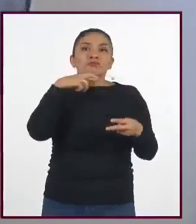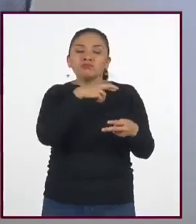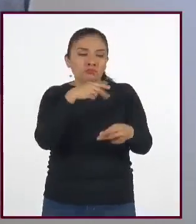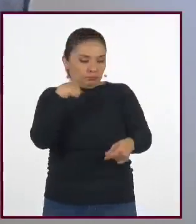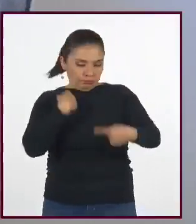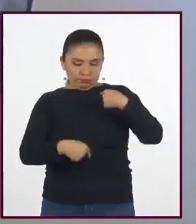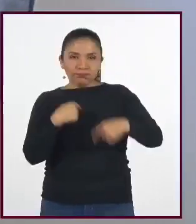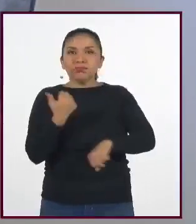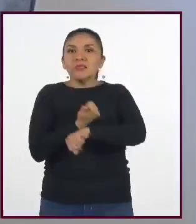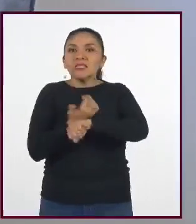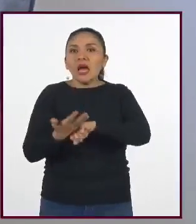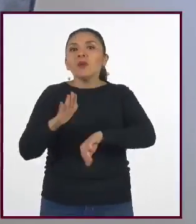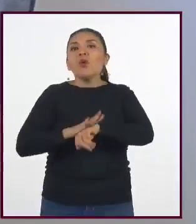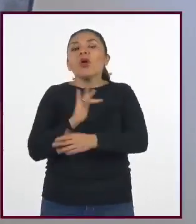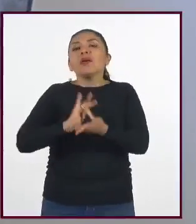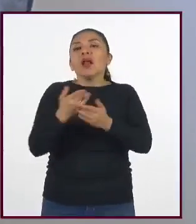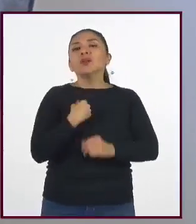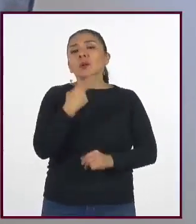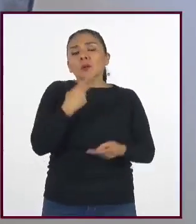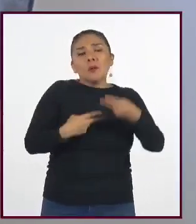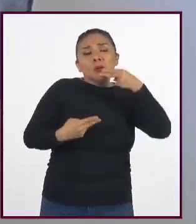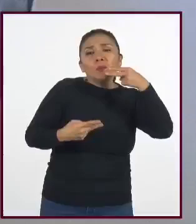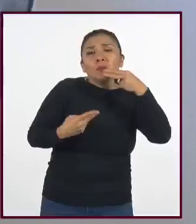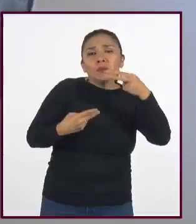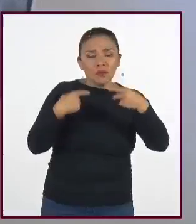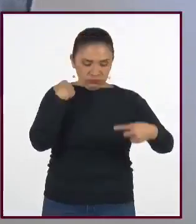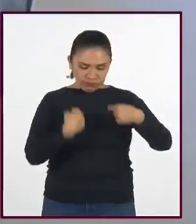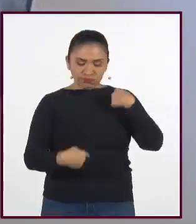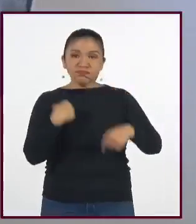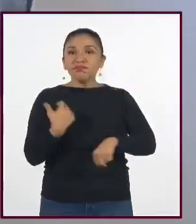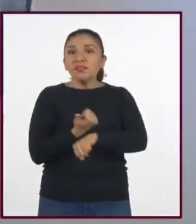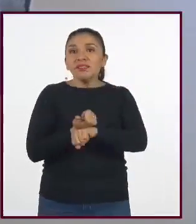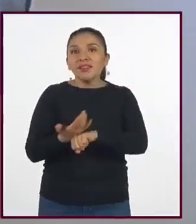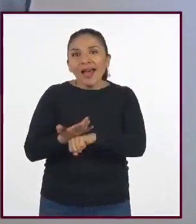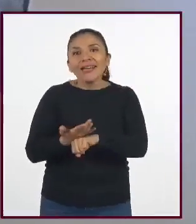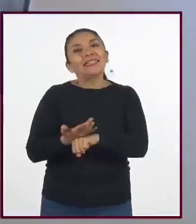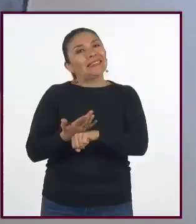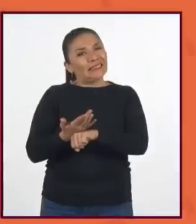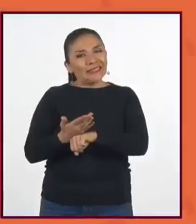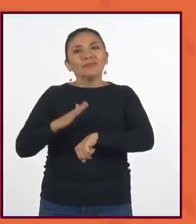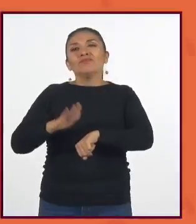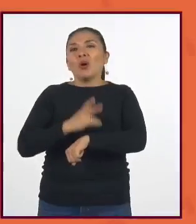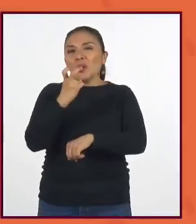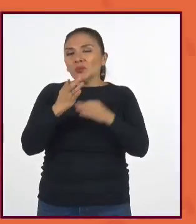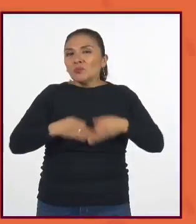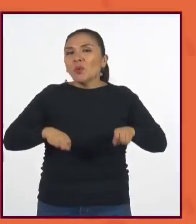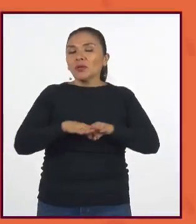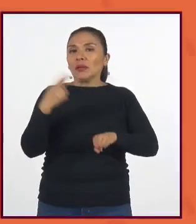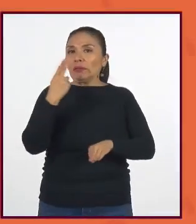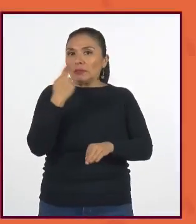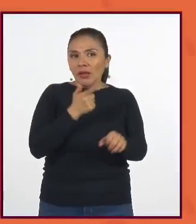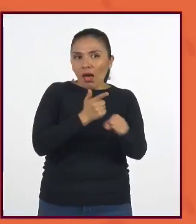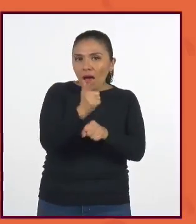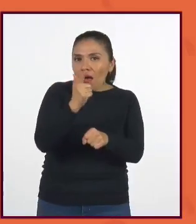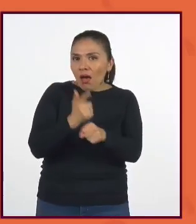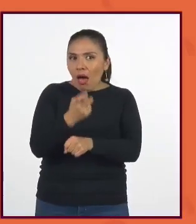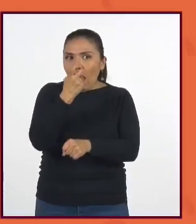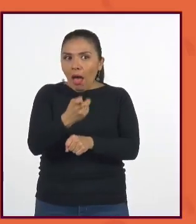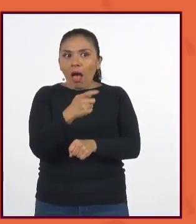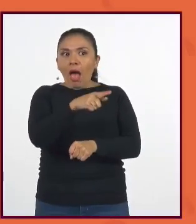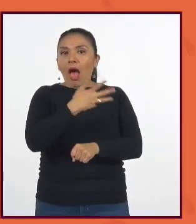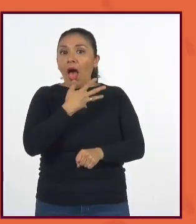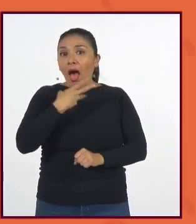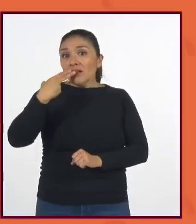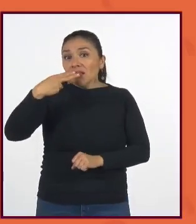respiratoria. Entonces, es importante pues identificar estos dispositivos y que no